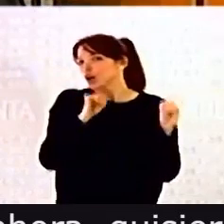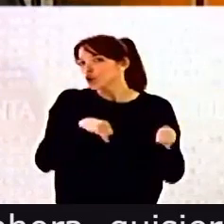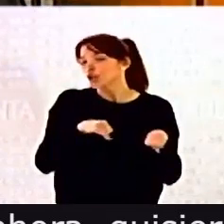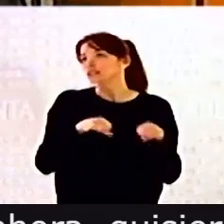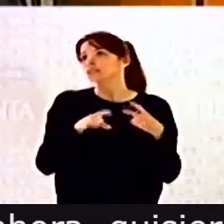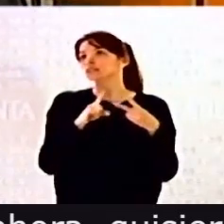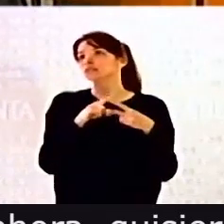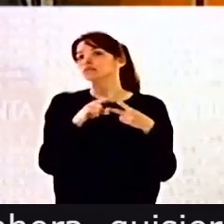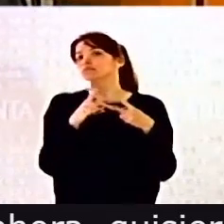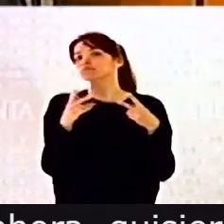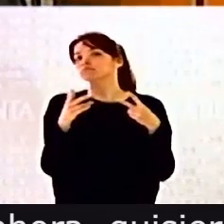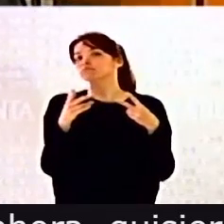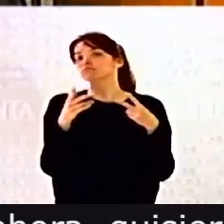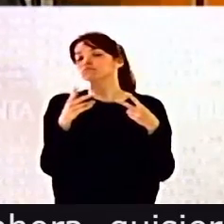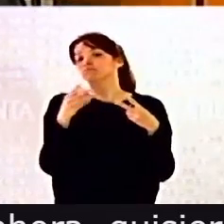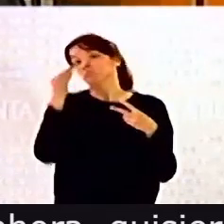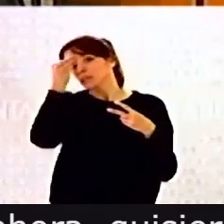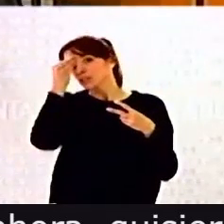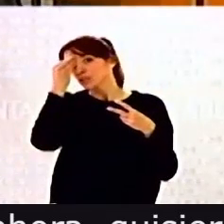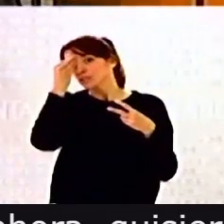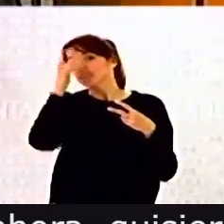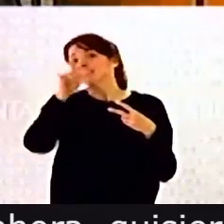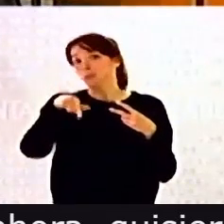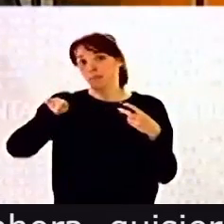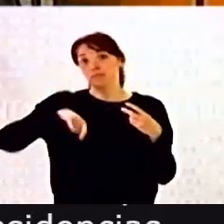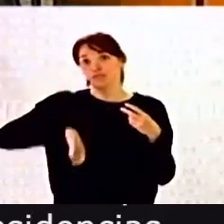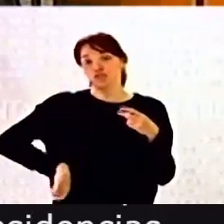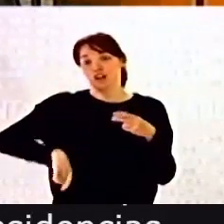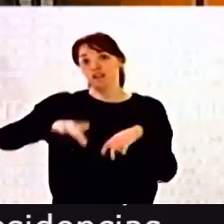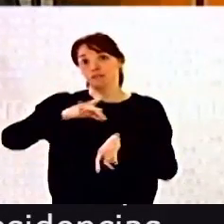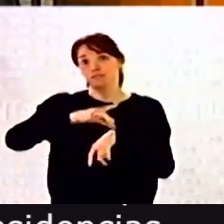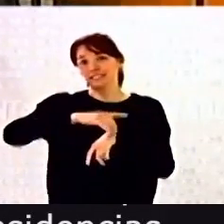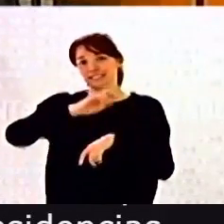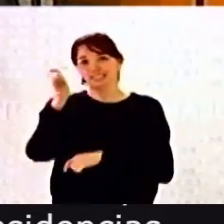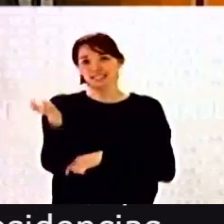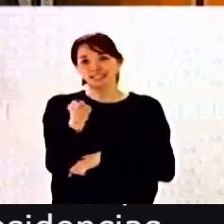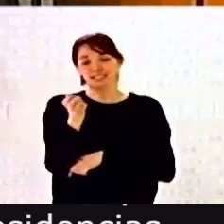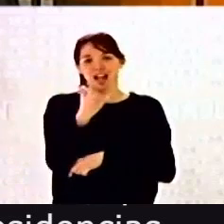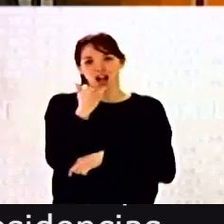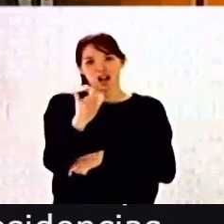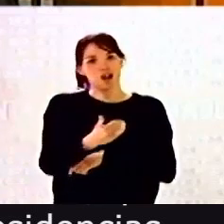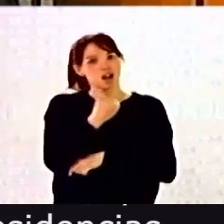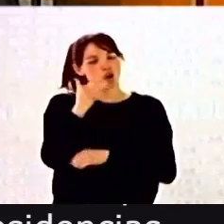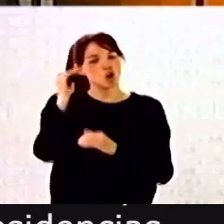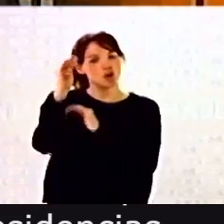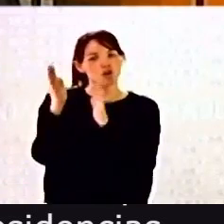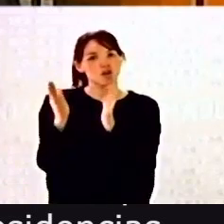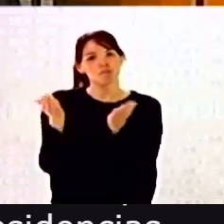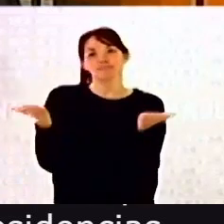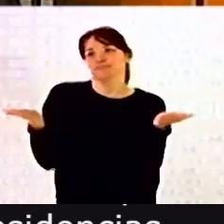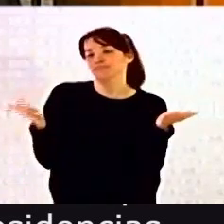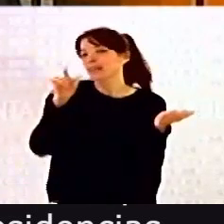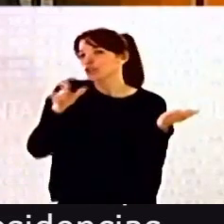en la residencia, entiendo sobre personal sanitario, no sé si sobre algún tipo de persona